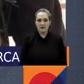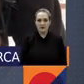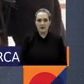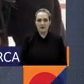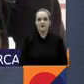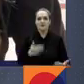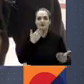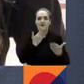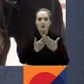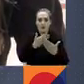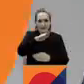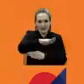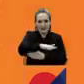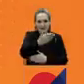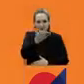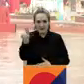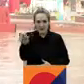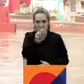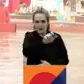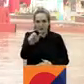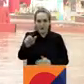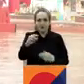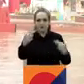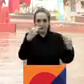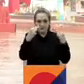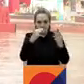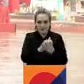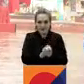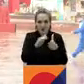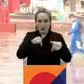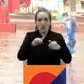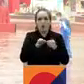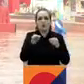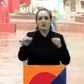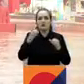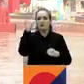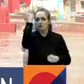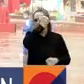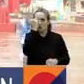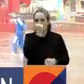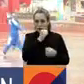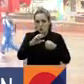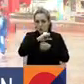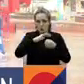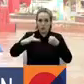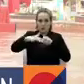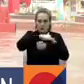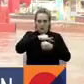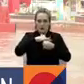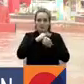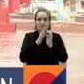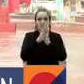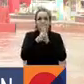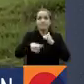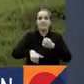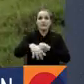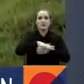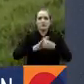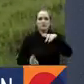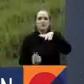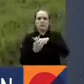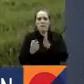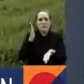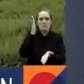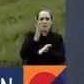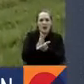Muy buenas tardes, José, también a todos los televidentes. Nos encontramos desde el municipio de Soacha, Cundinamarca, lugar donde ocurrieron los hechos. Lo